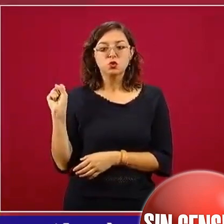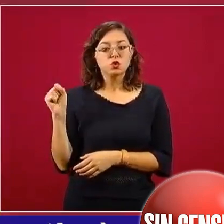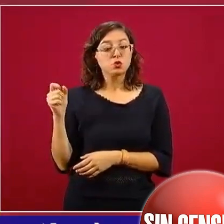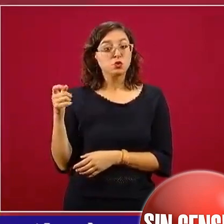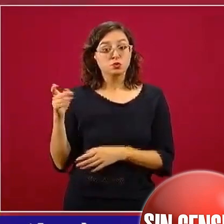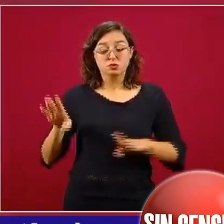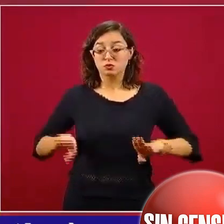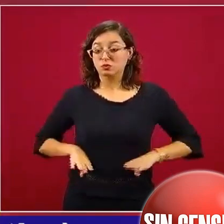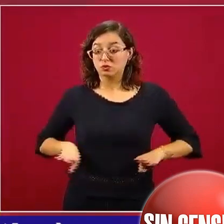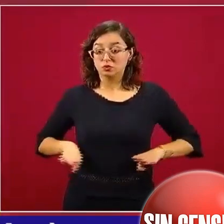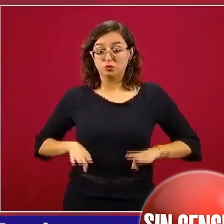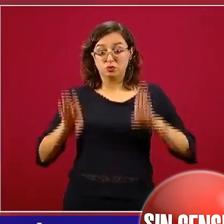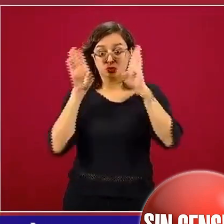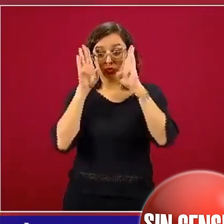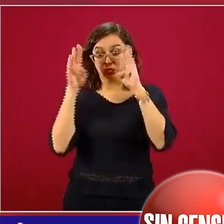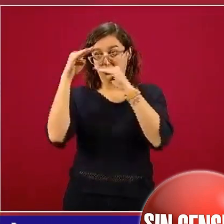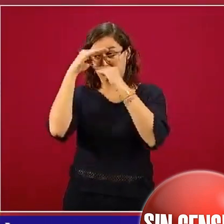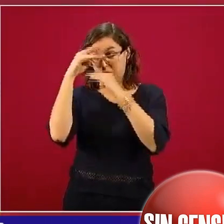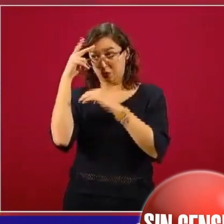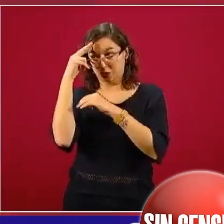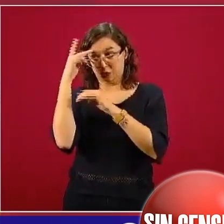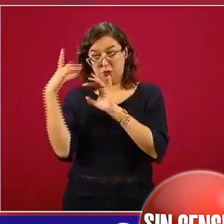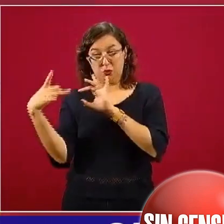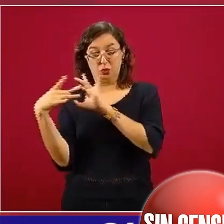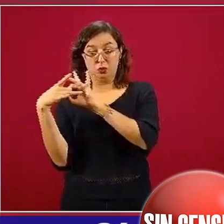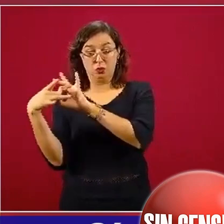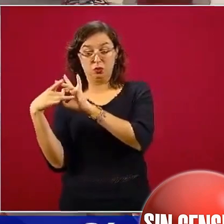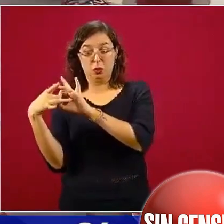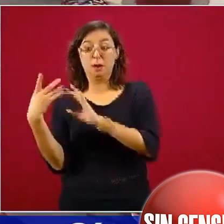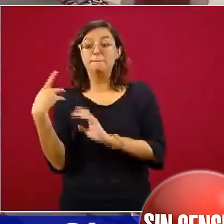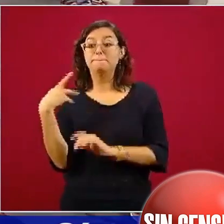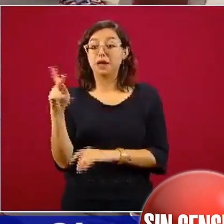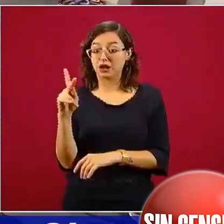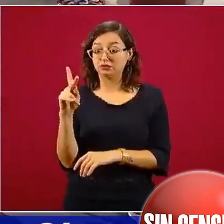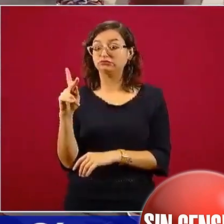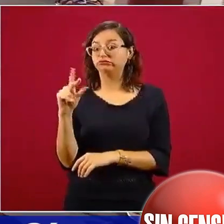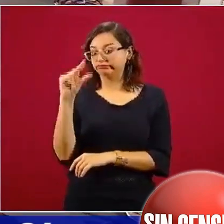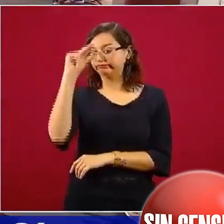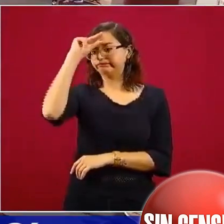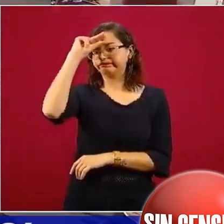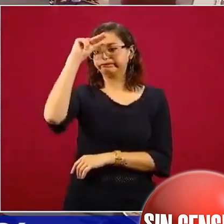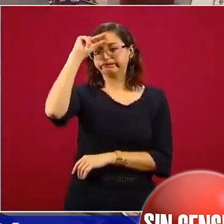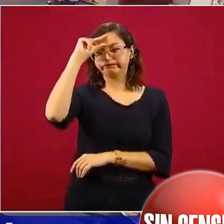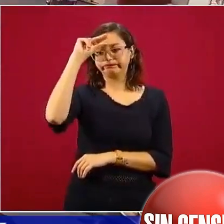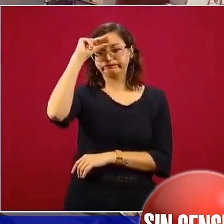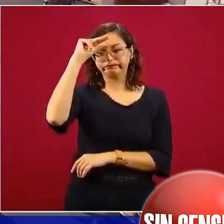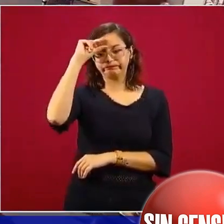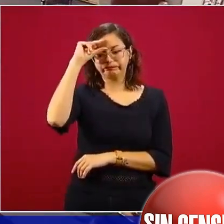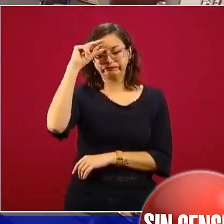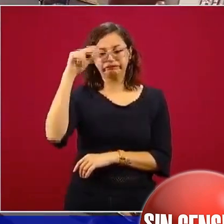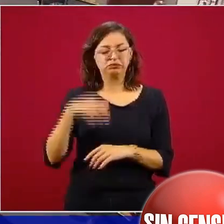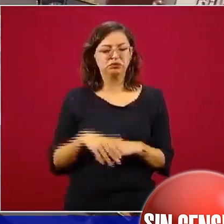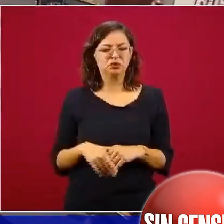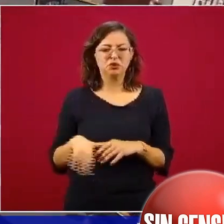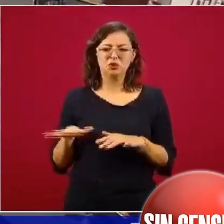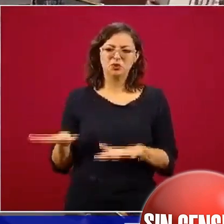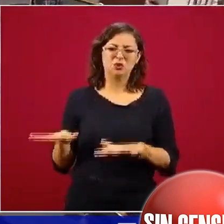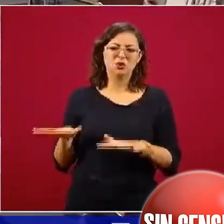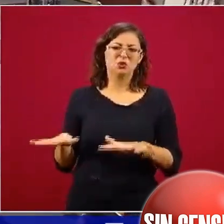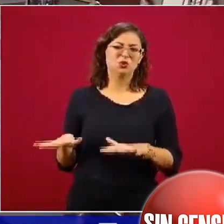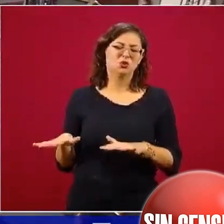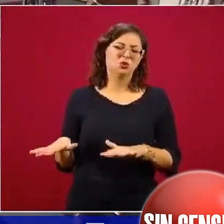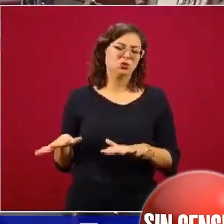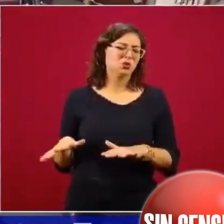conservador, muy porfirista, pero también muy inteligente, un energúmeno